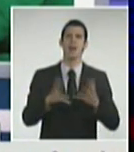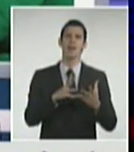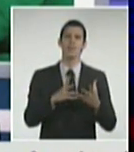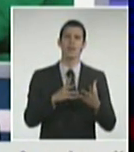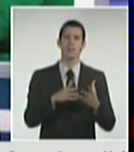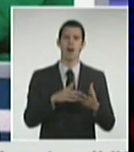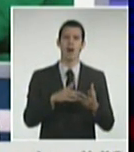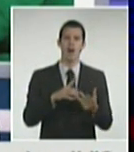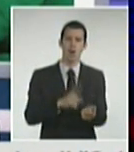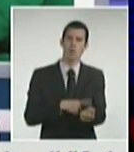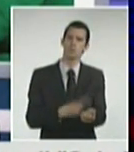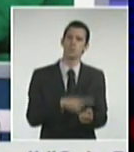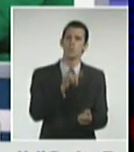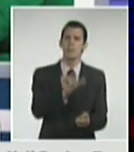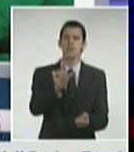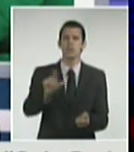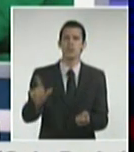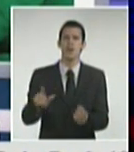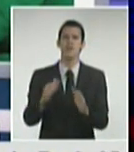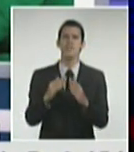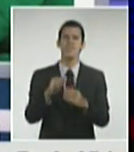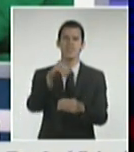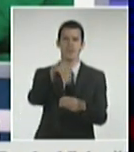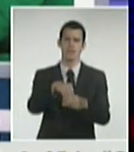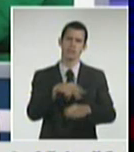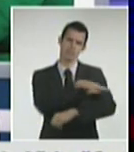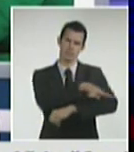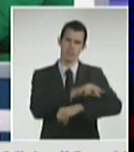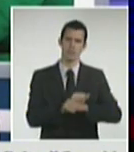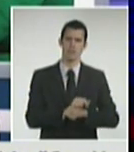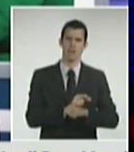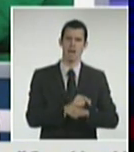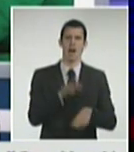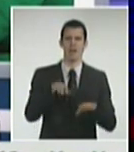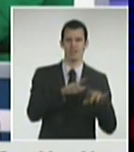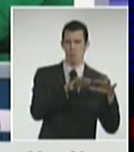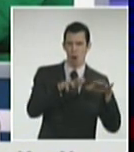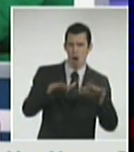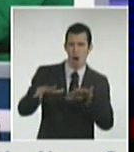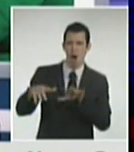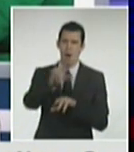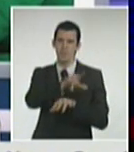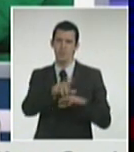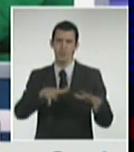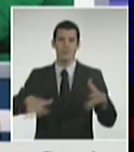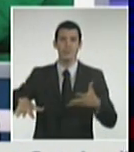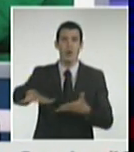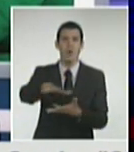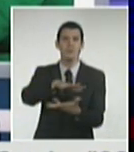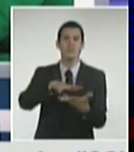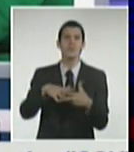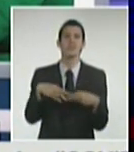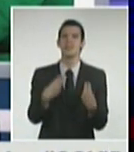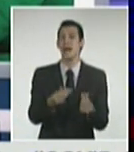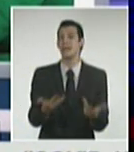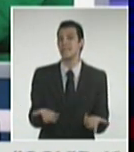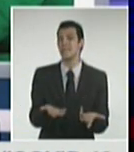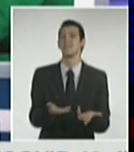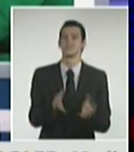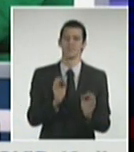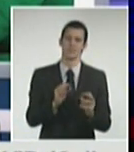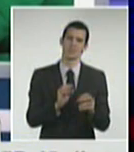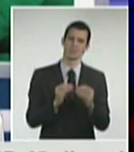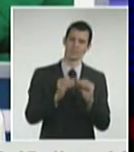actividades. Veíamos esta mañana la noticia del número de participantes en las Olimpiadas que han